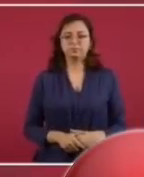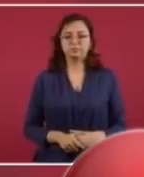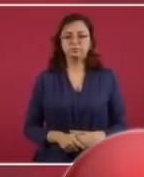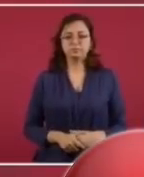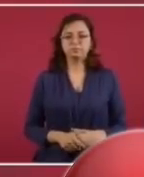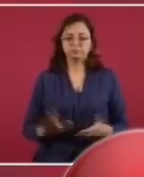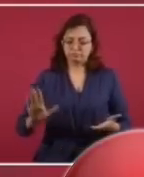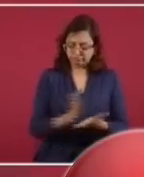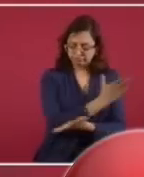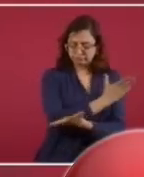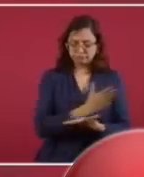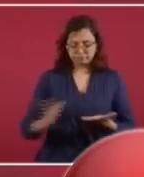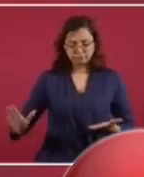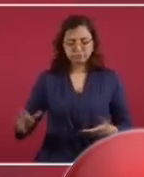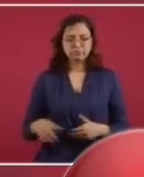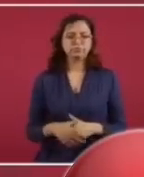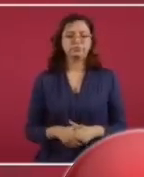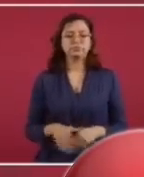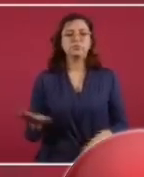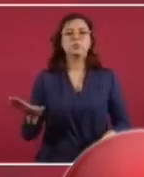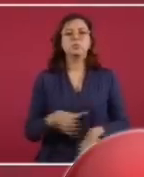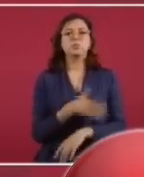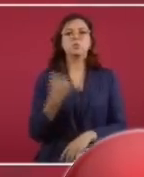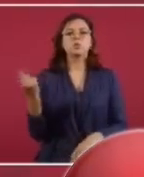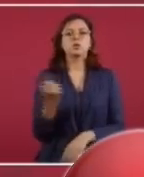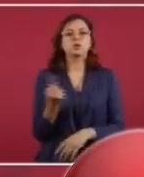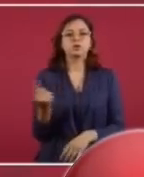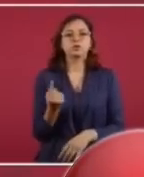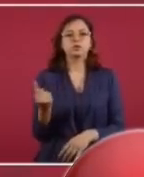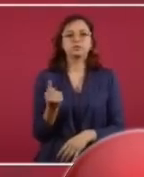que se separe, porque